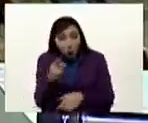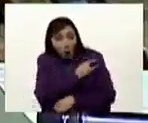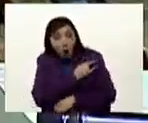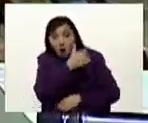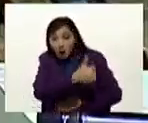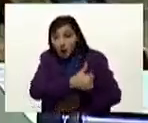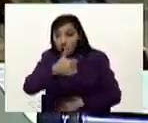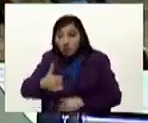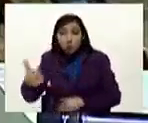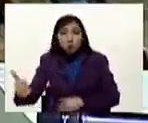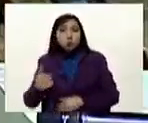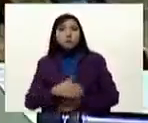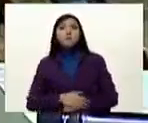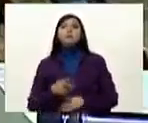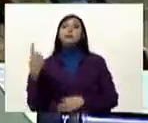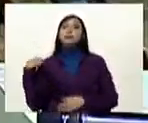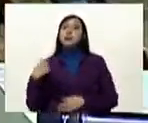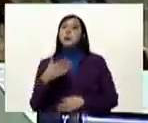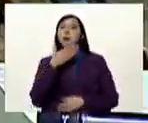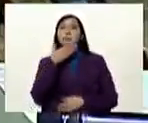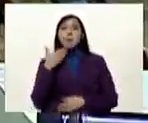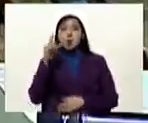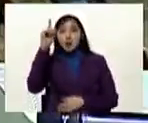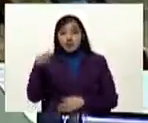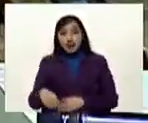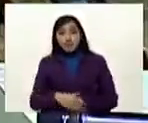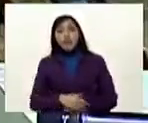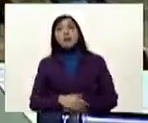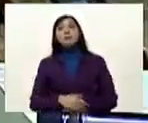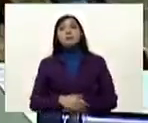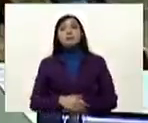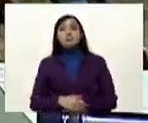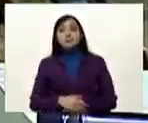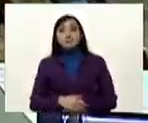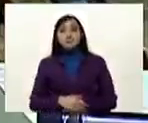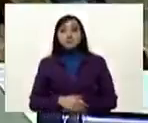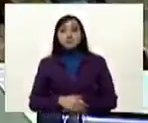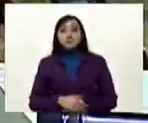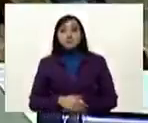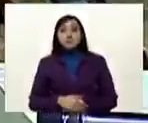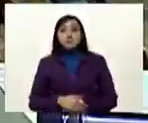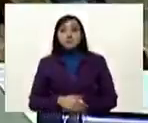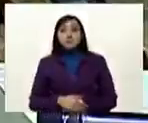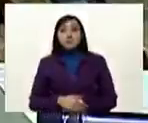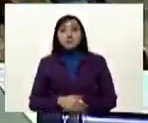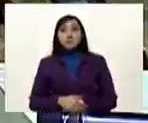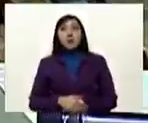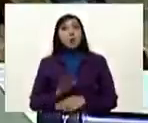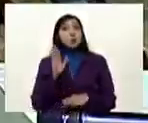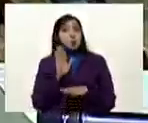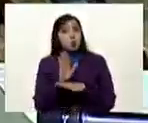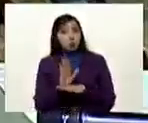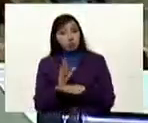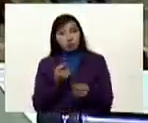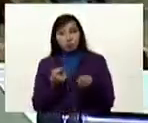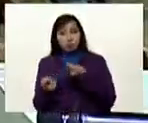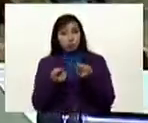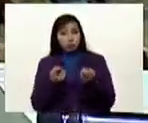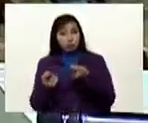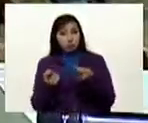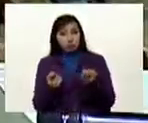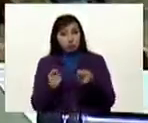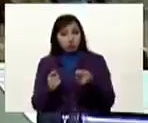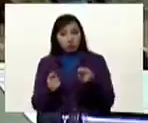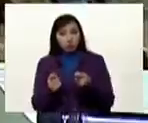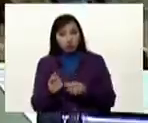por universidad, tenemos que mejorar los índices de cuidado, de